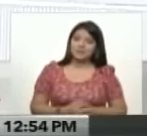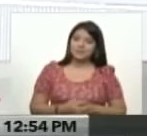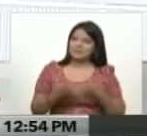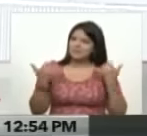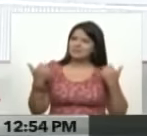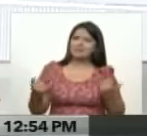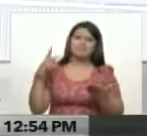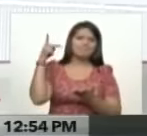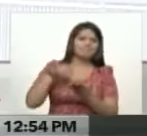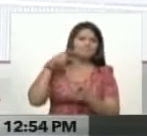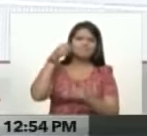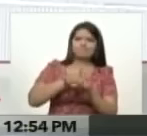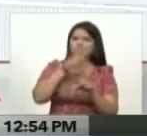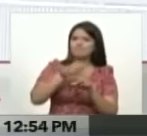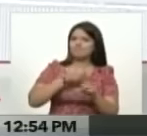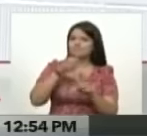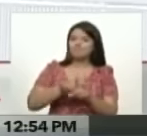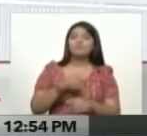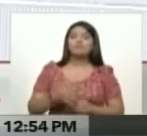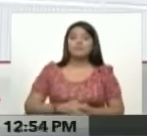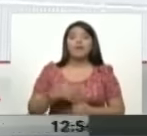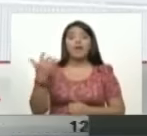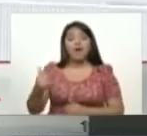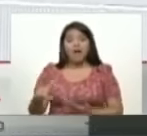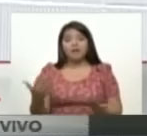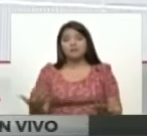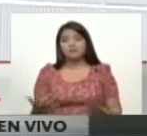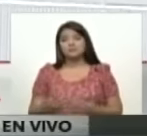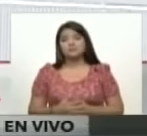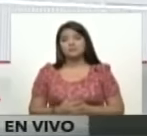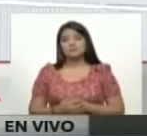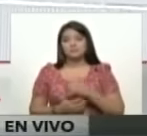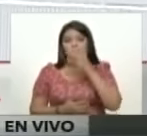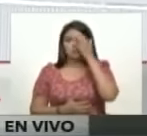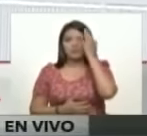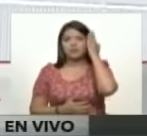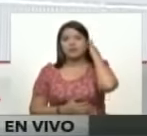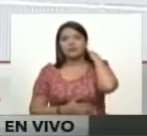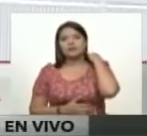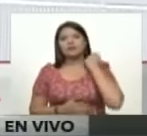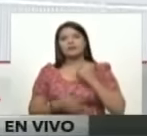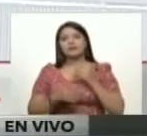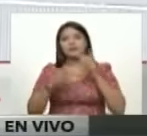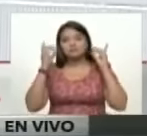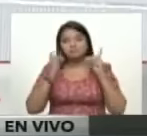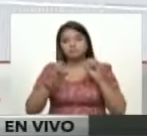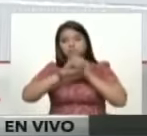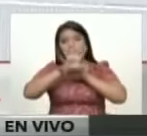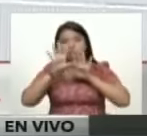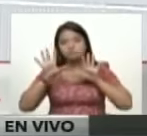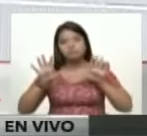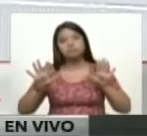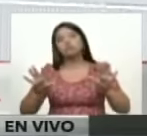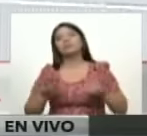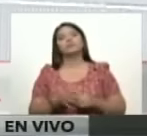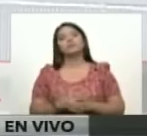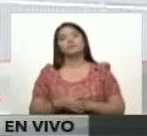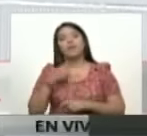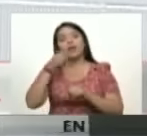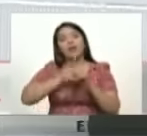activa. A ella se tiene la bendita que se selló con broches de oro en la